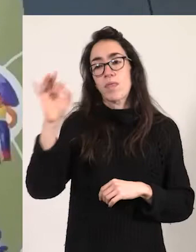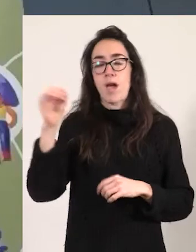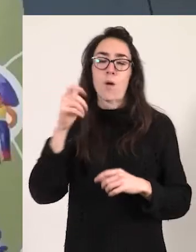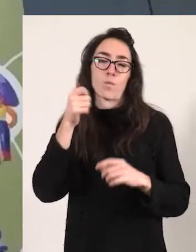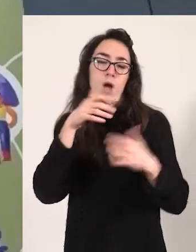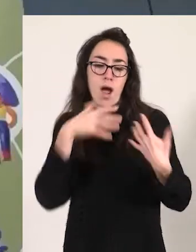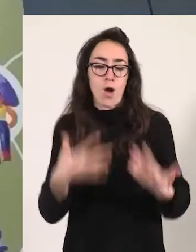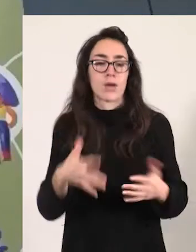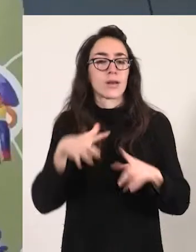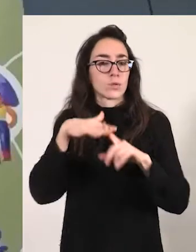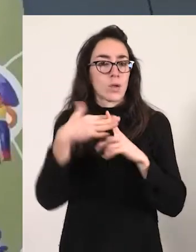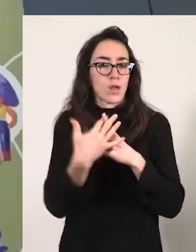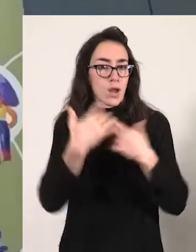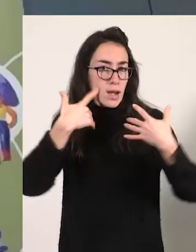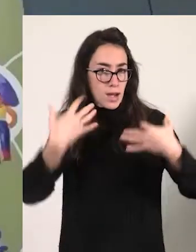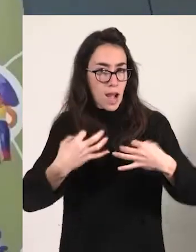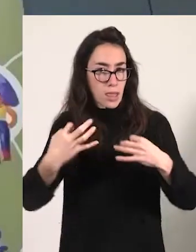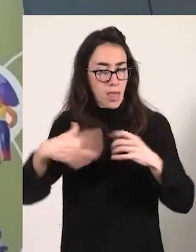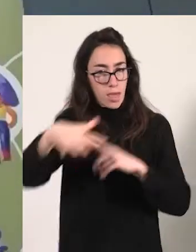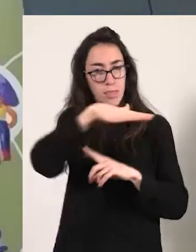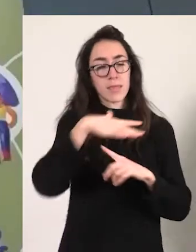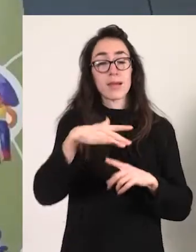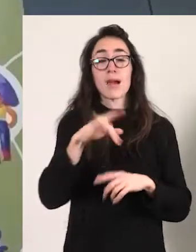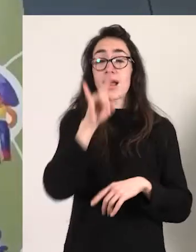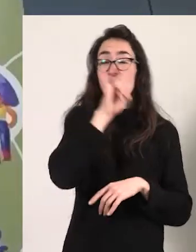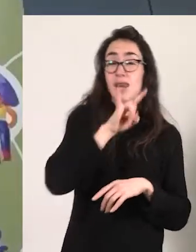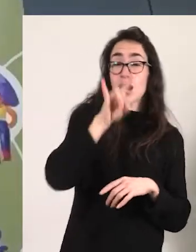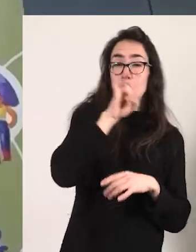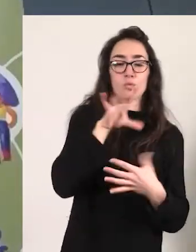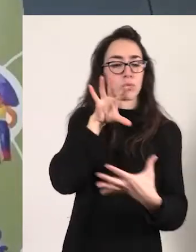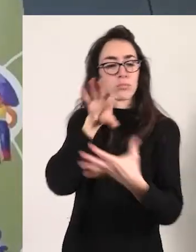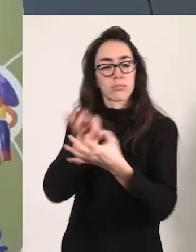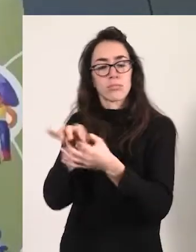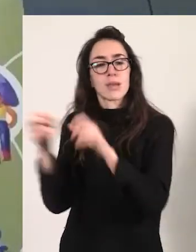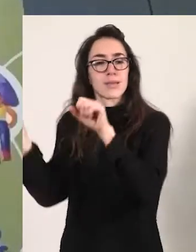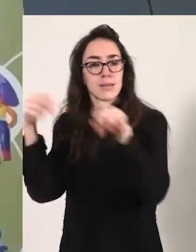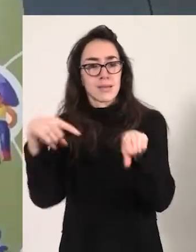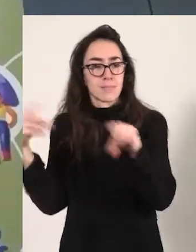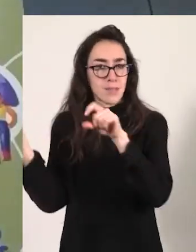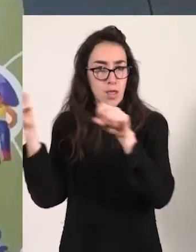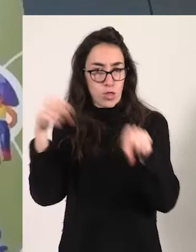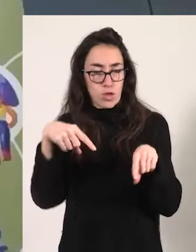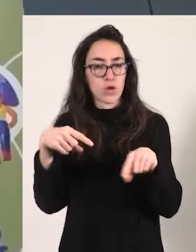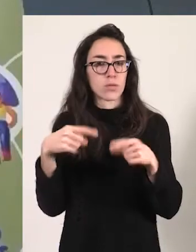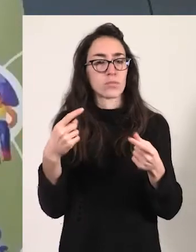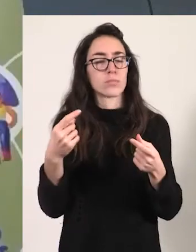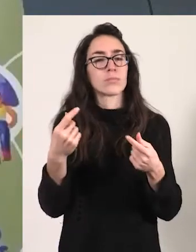677-11-83. Lucía, contextualizando un poquito la realidad, generalmente se asocia negritud a la